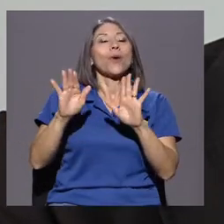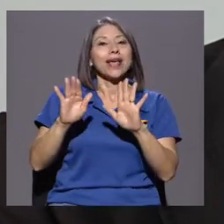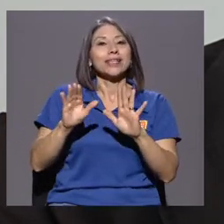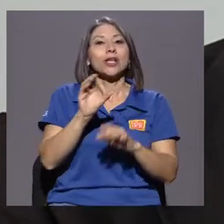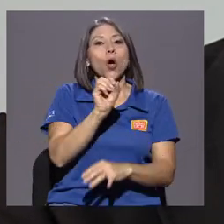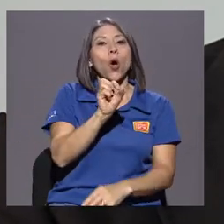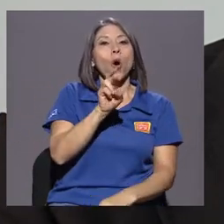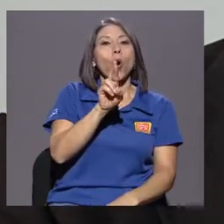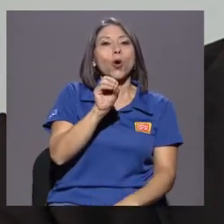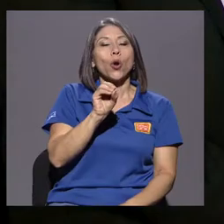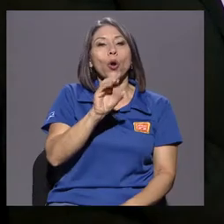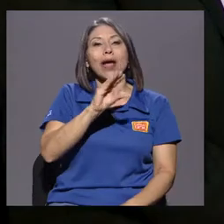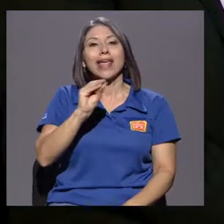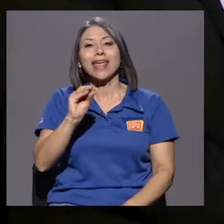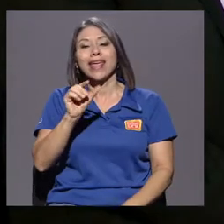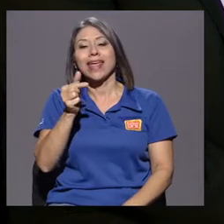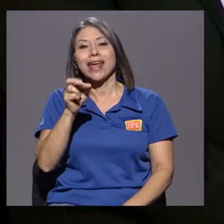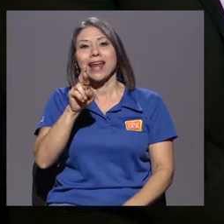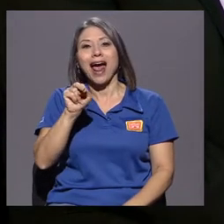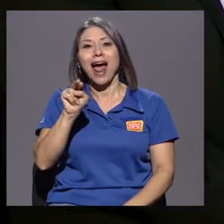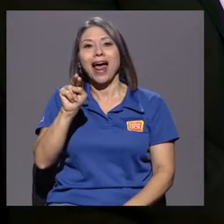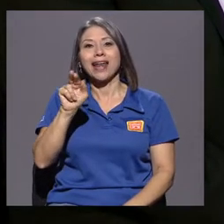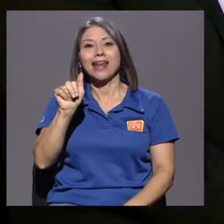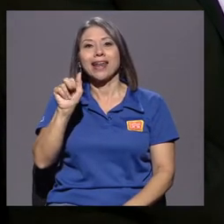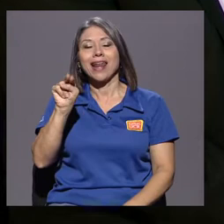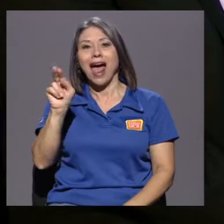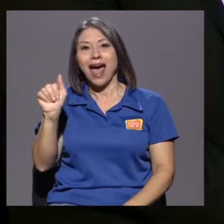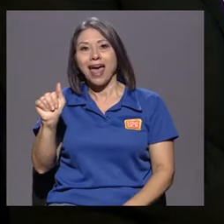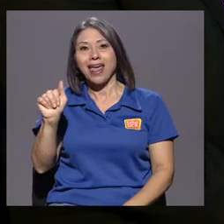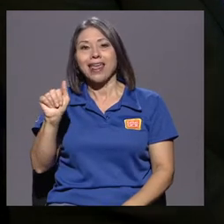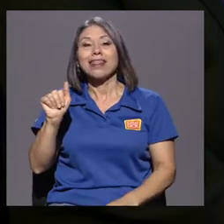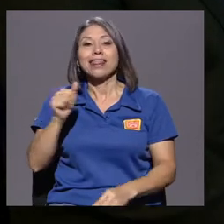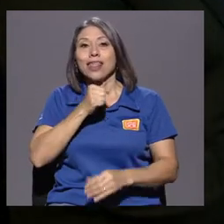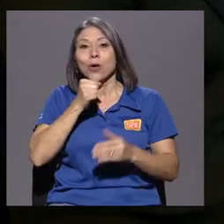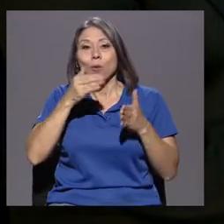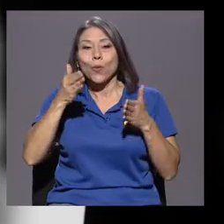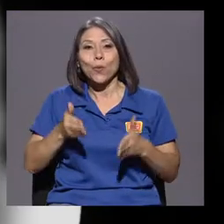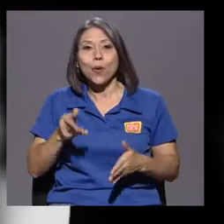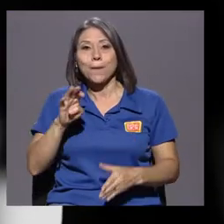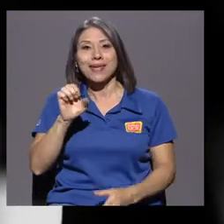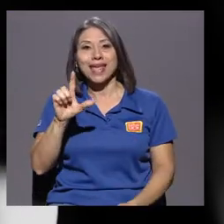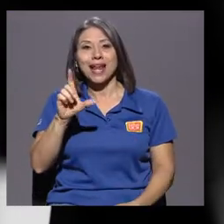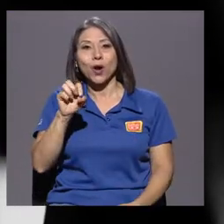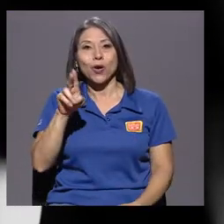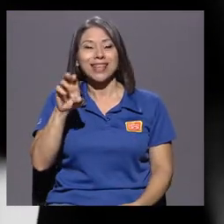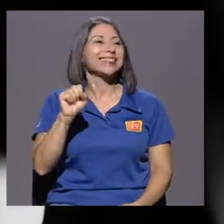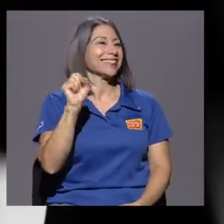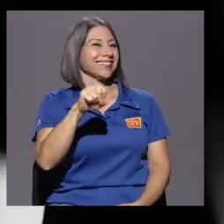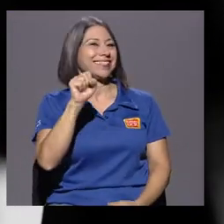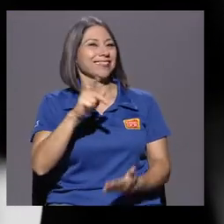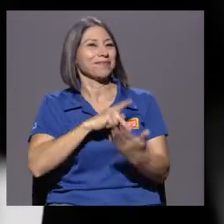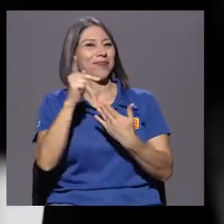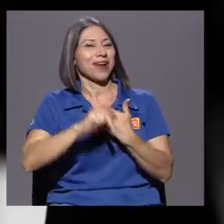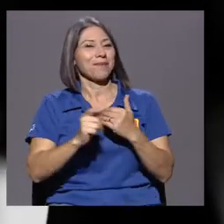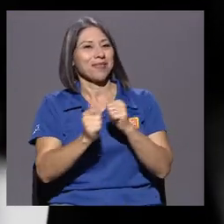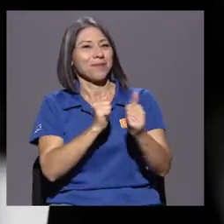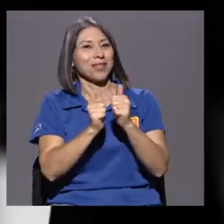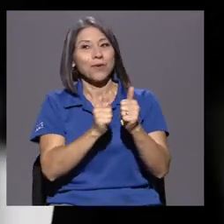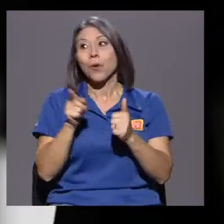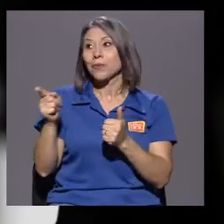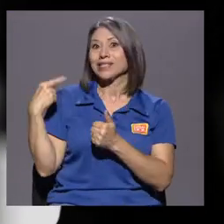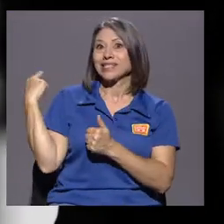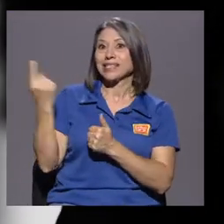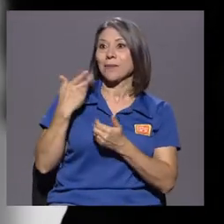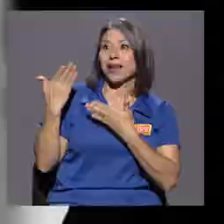si de nuestro tenido miguelito con tesis el polígono y gran a su programa deportivo pues no miguel siempre a dos espacios estadios